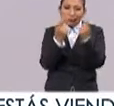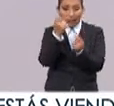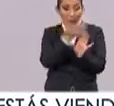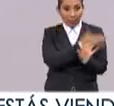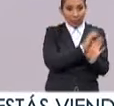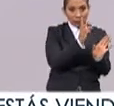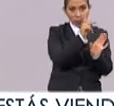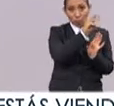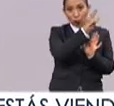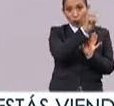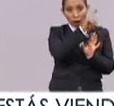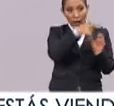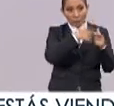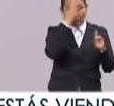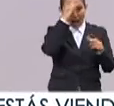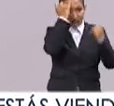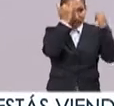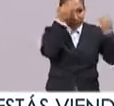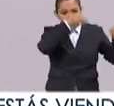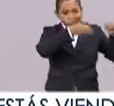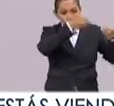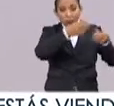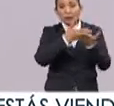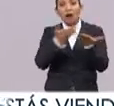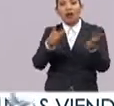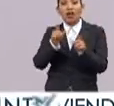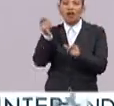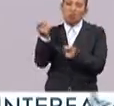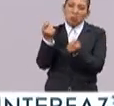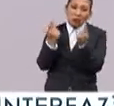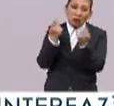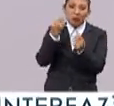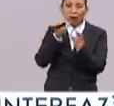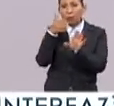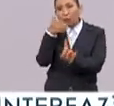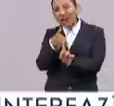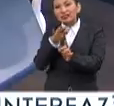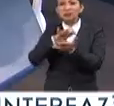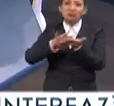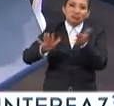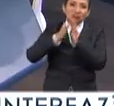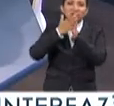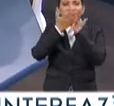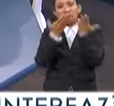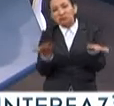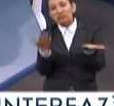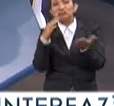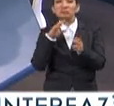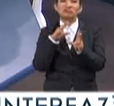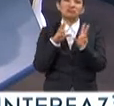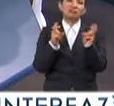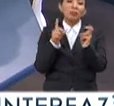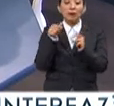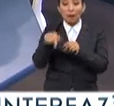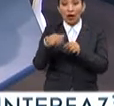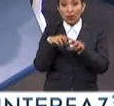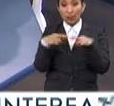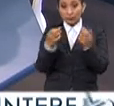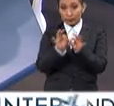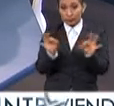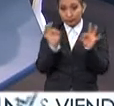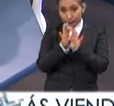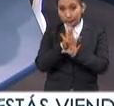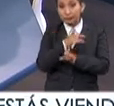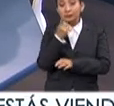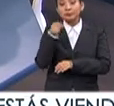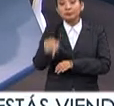originalmente plural y este se perfila en una dirección más literaria pero es una revista muy importante